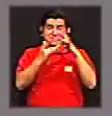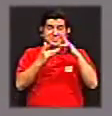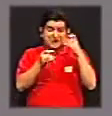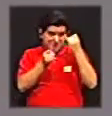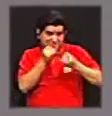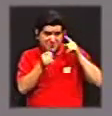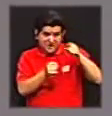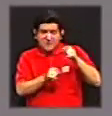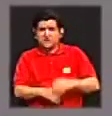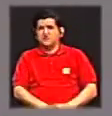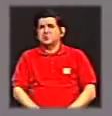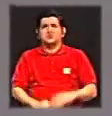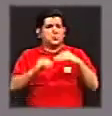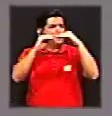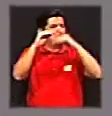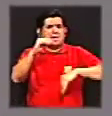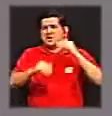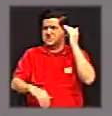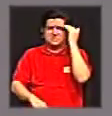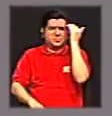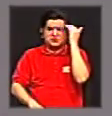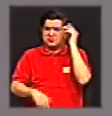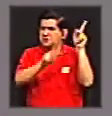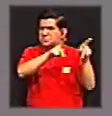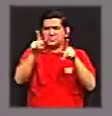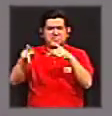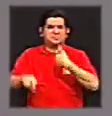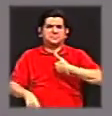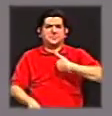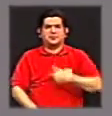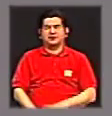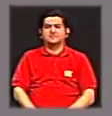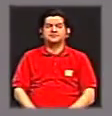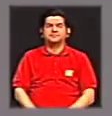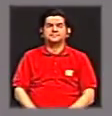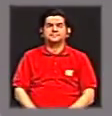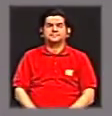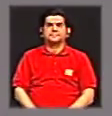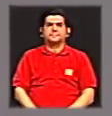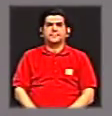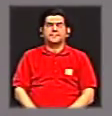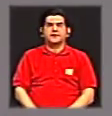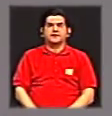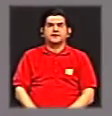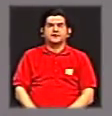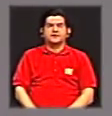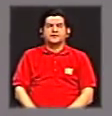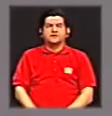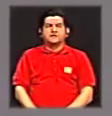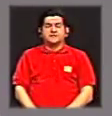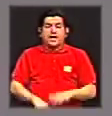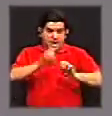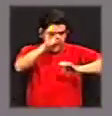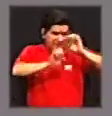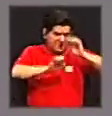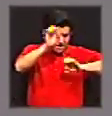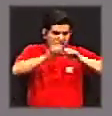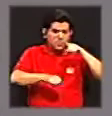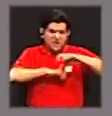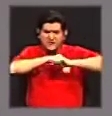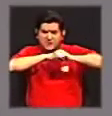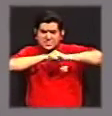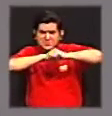Pisa, es una campaña mucho menos conocida. Y entonces, al valorar las